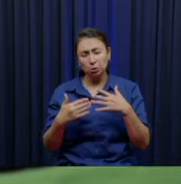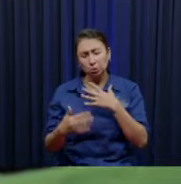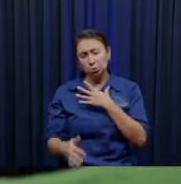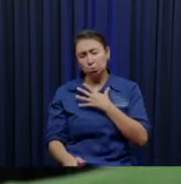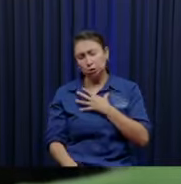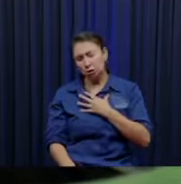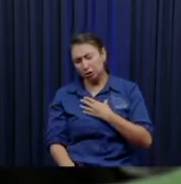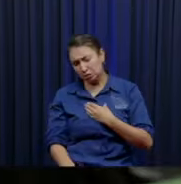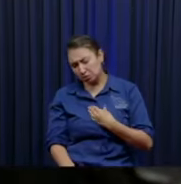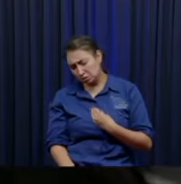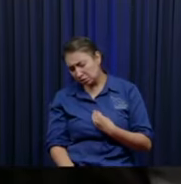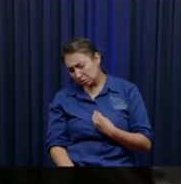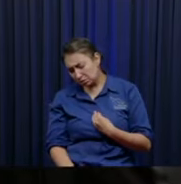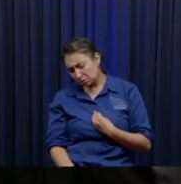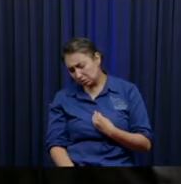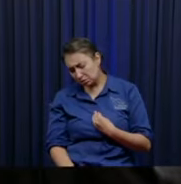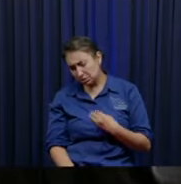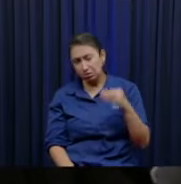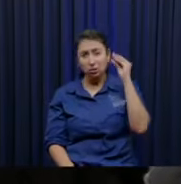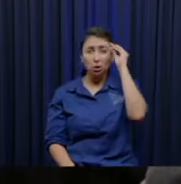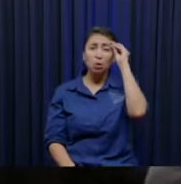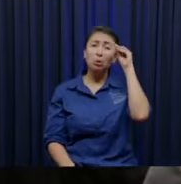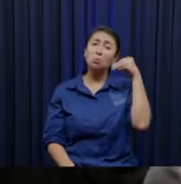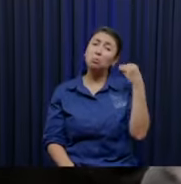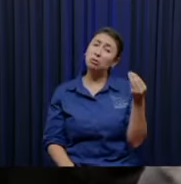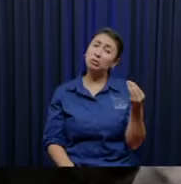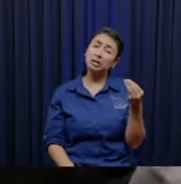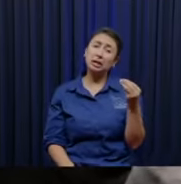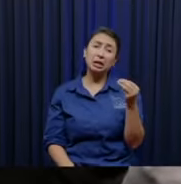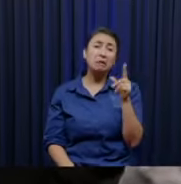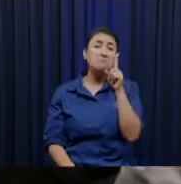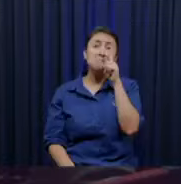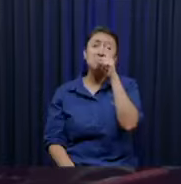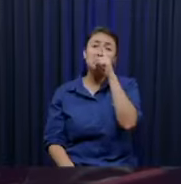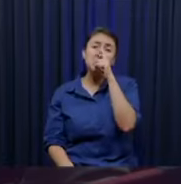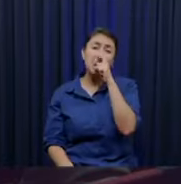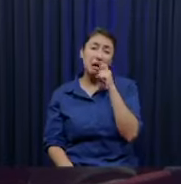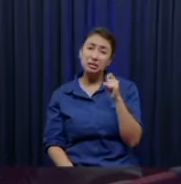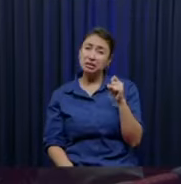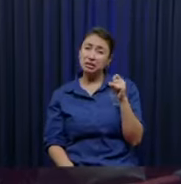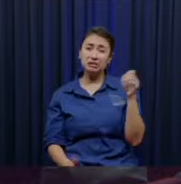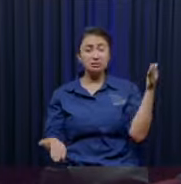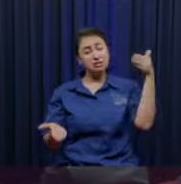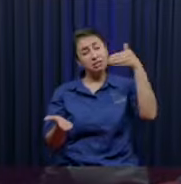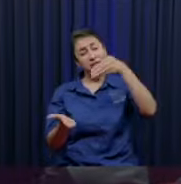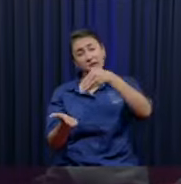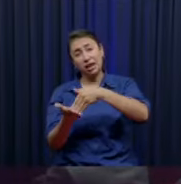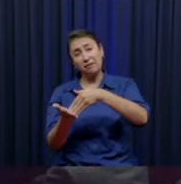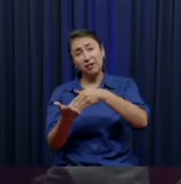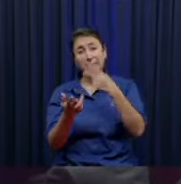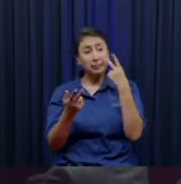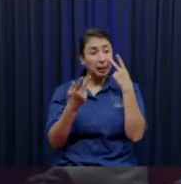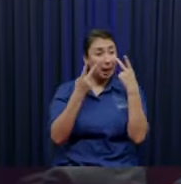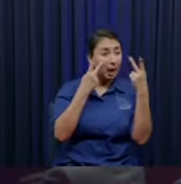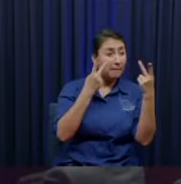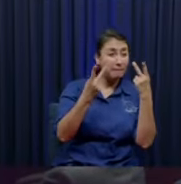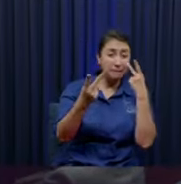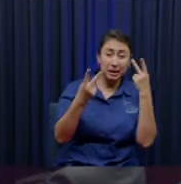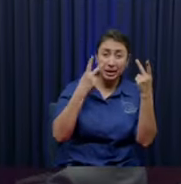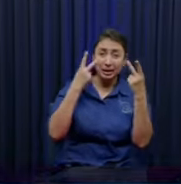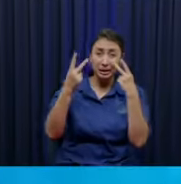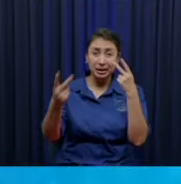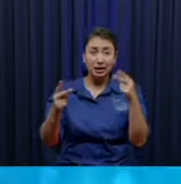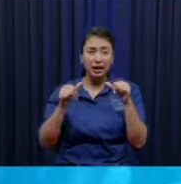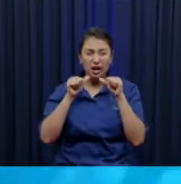cambió los animalitos. Fíjese que yo leí, yo no le he comprobado esto, pero yo leí que